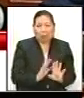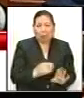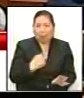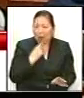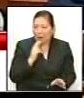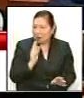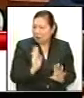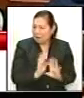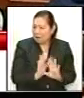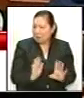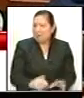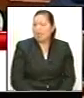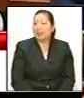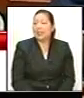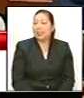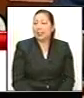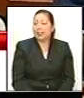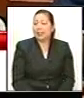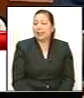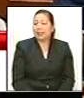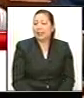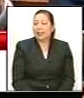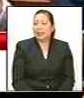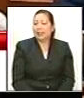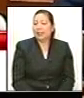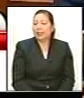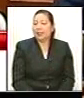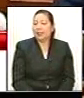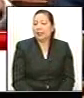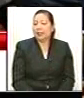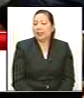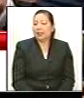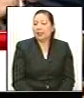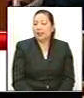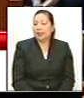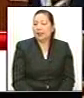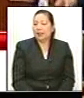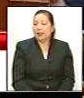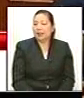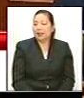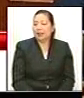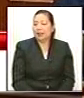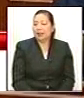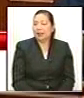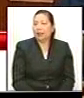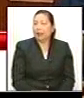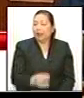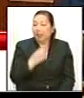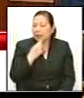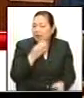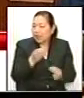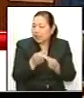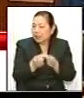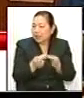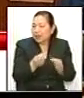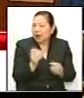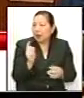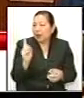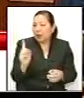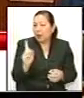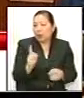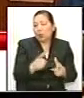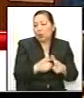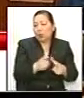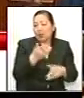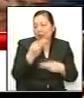que hay corrupción. Primero aprendan, pues. Pero el señor, primero señor tiene que rendir cuentas por cada uno de los